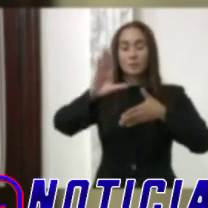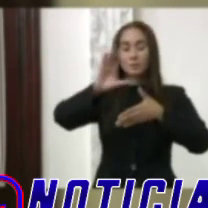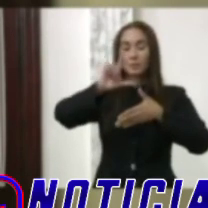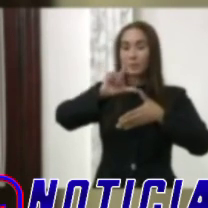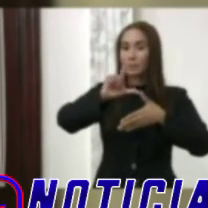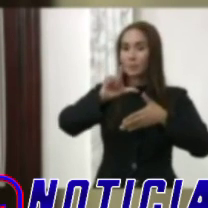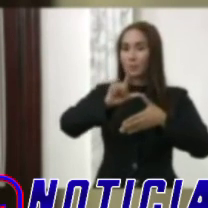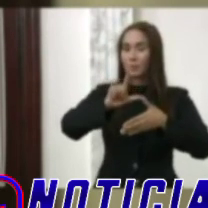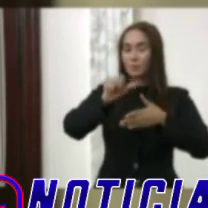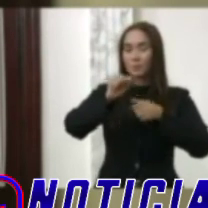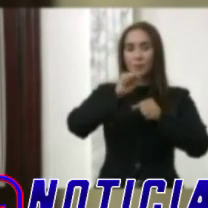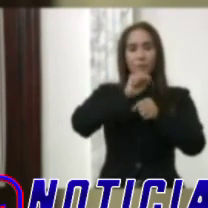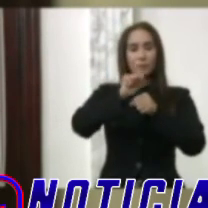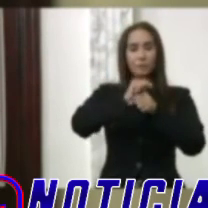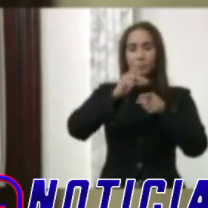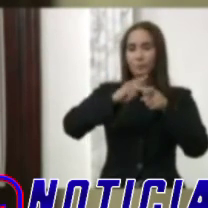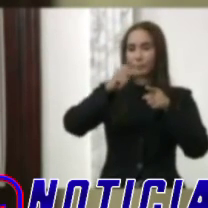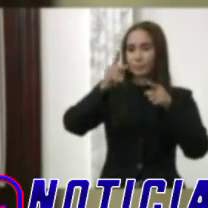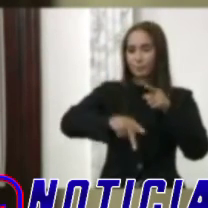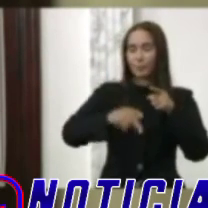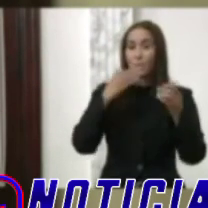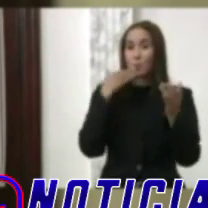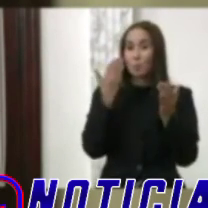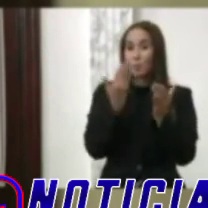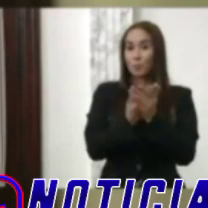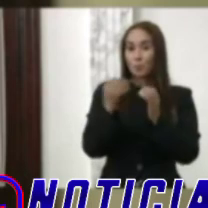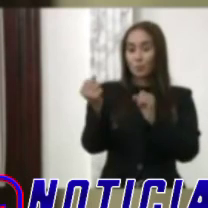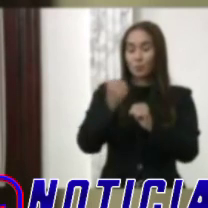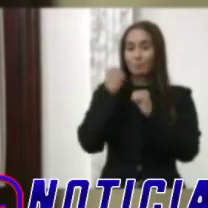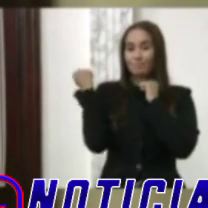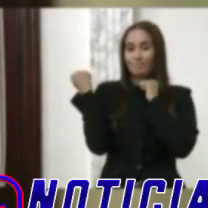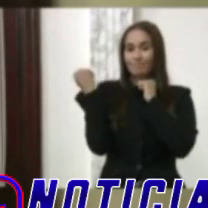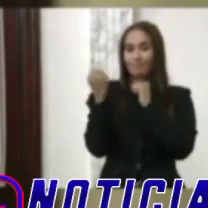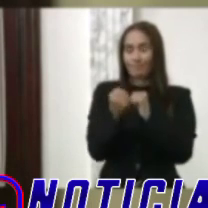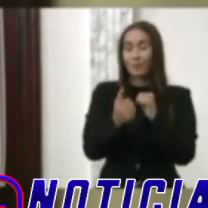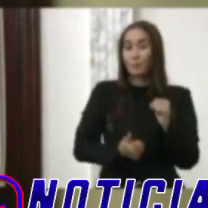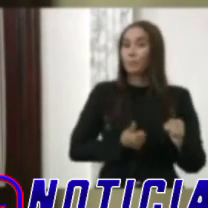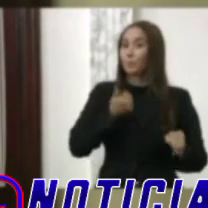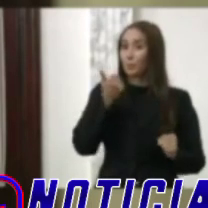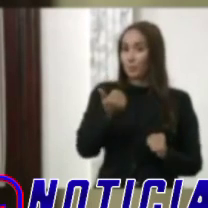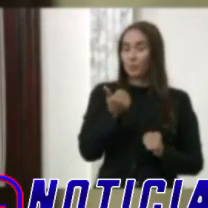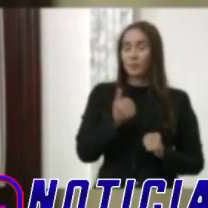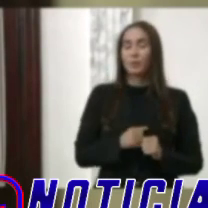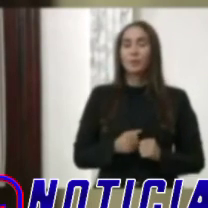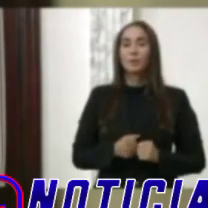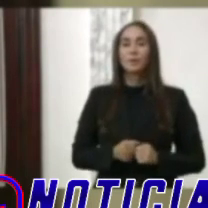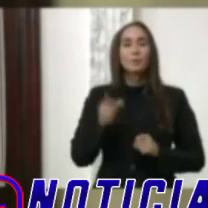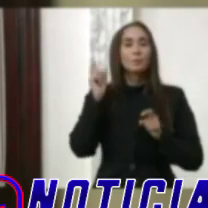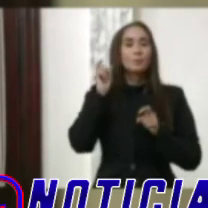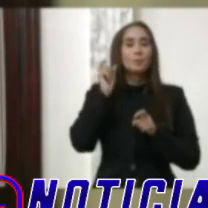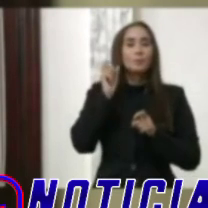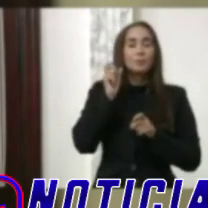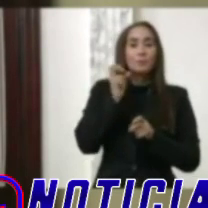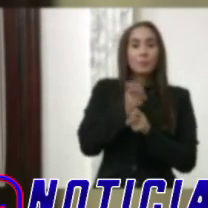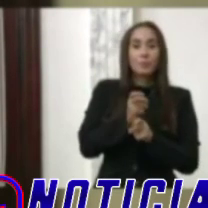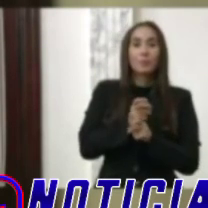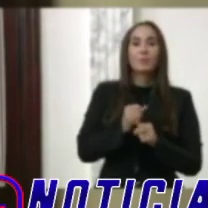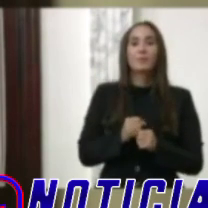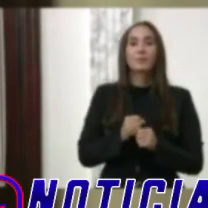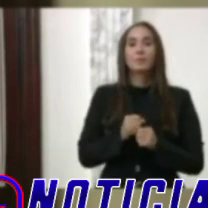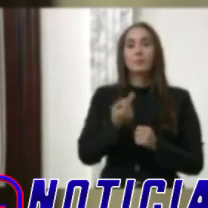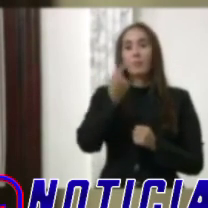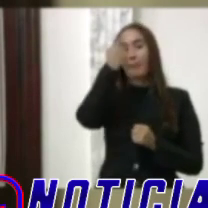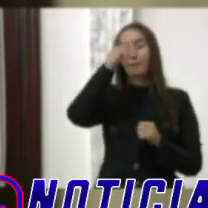profesión heroica que puede llegarle a salir muy cara a quien la ejerce. Pero hoy aquí, con